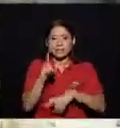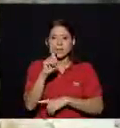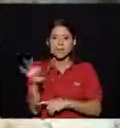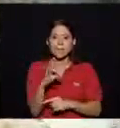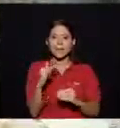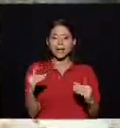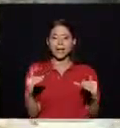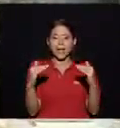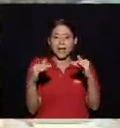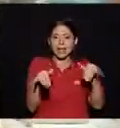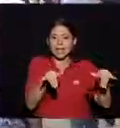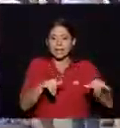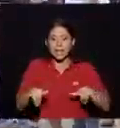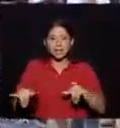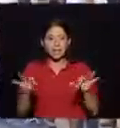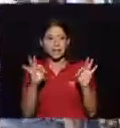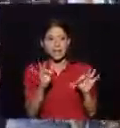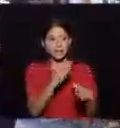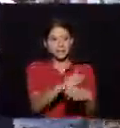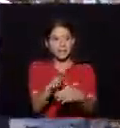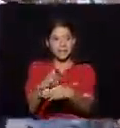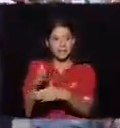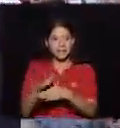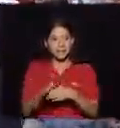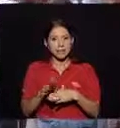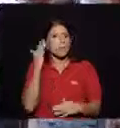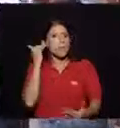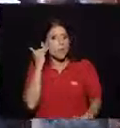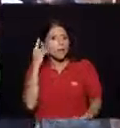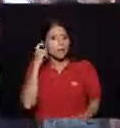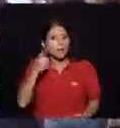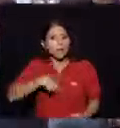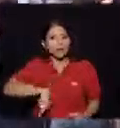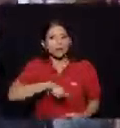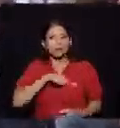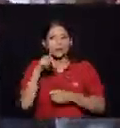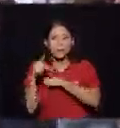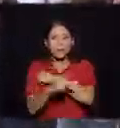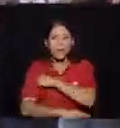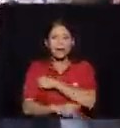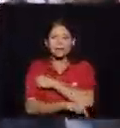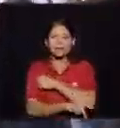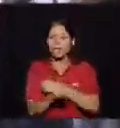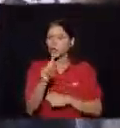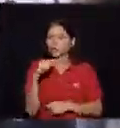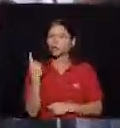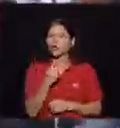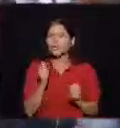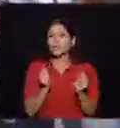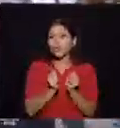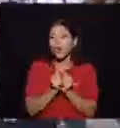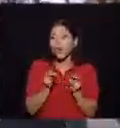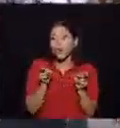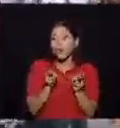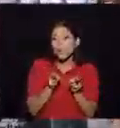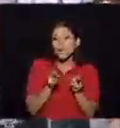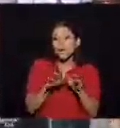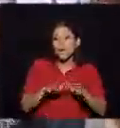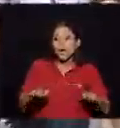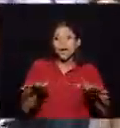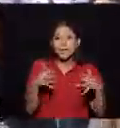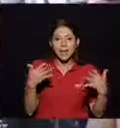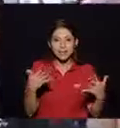equitativamente bien repartidas. ¿Por qué? Porque somos un país no solo con microclimas, sino con